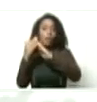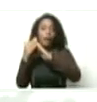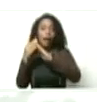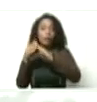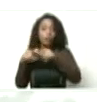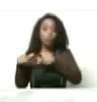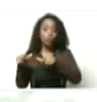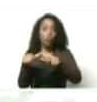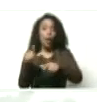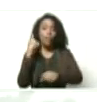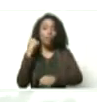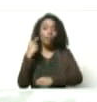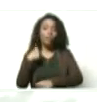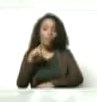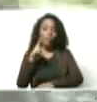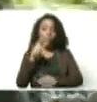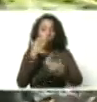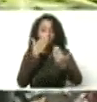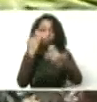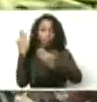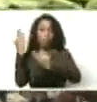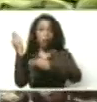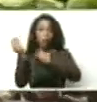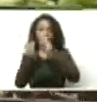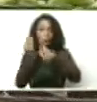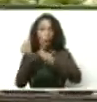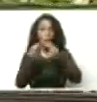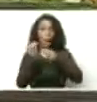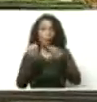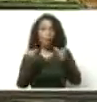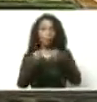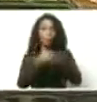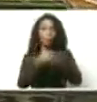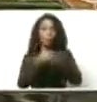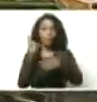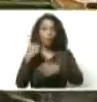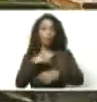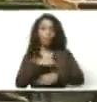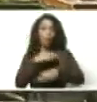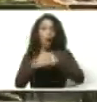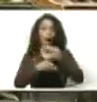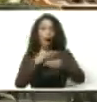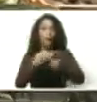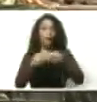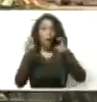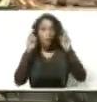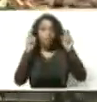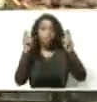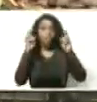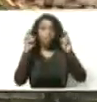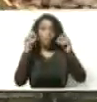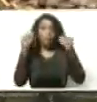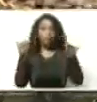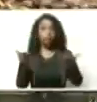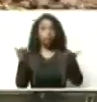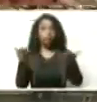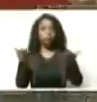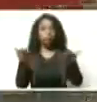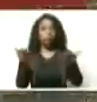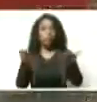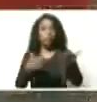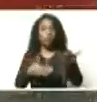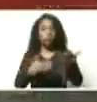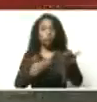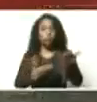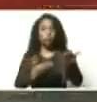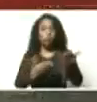espacio que también usted lo va a ver aquí con los compañeros en el panal que para nosotros ha sido la relación este que sí que pudo